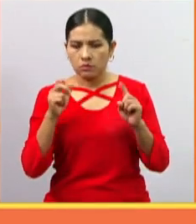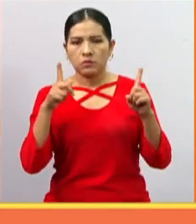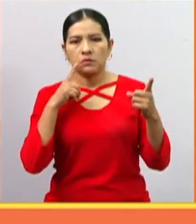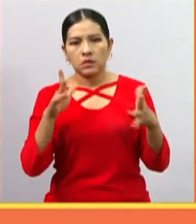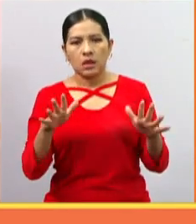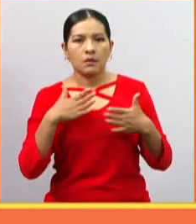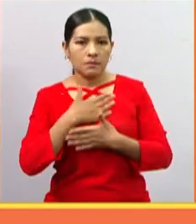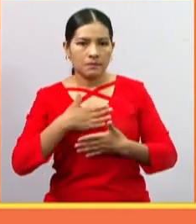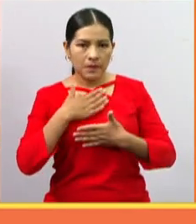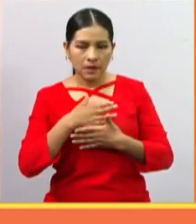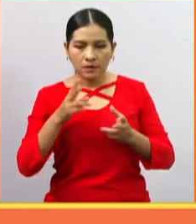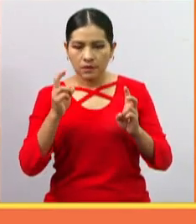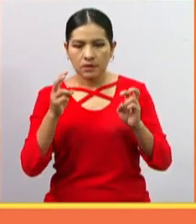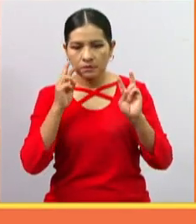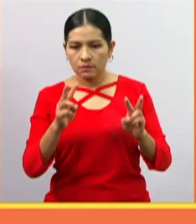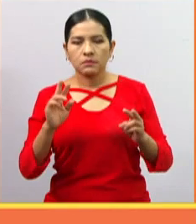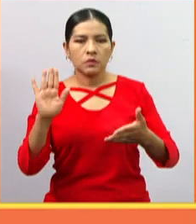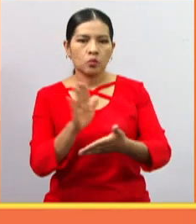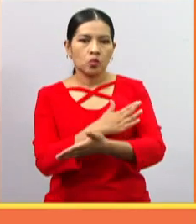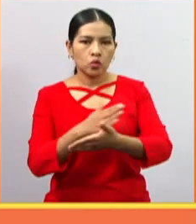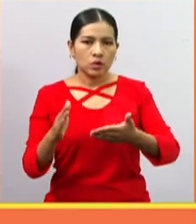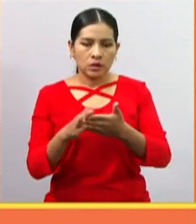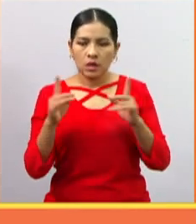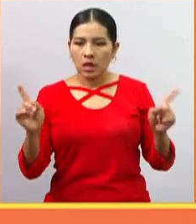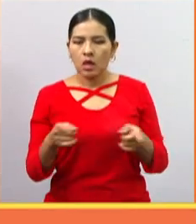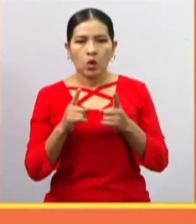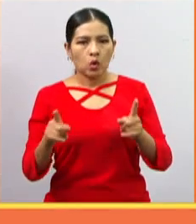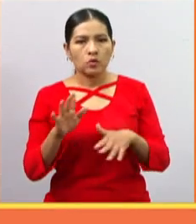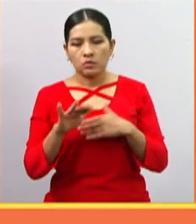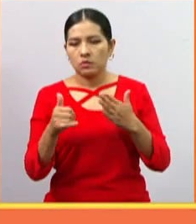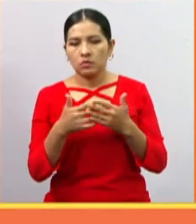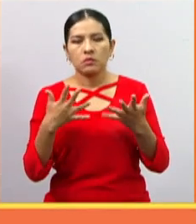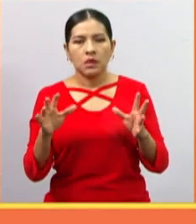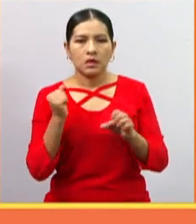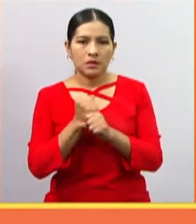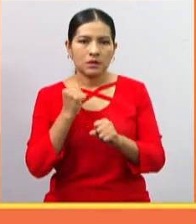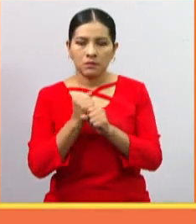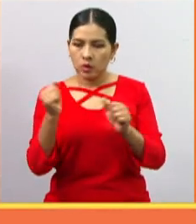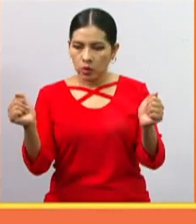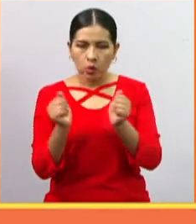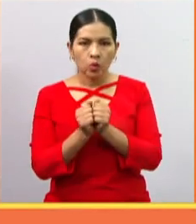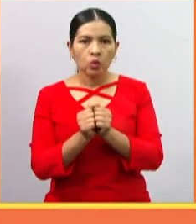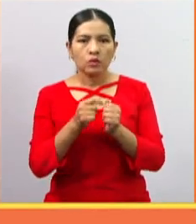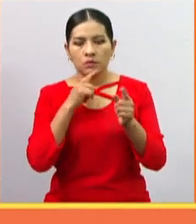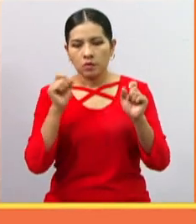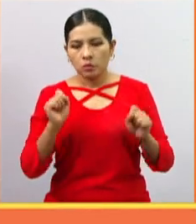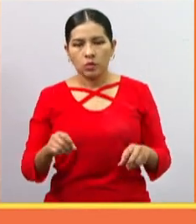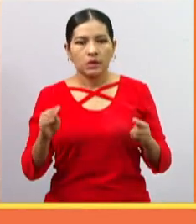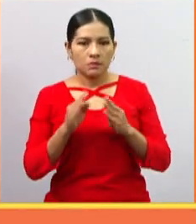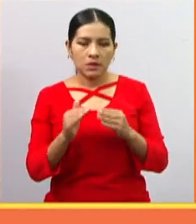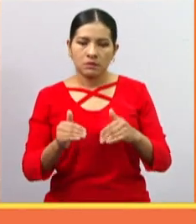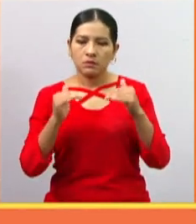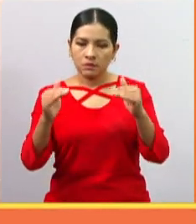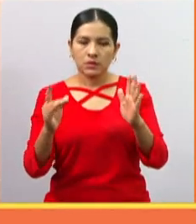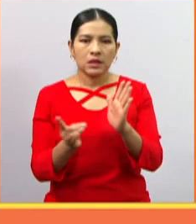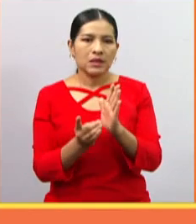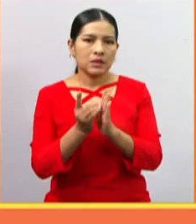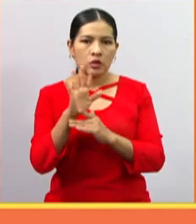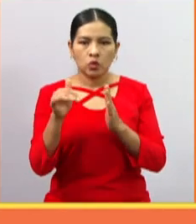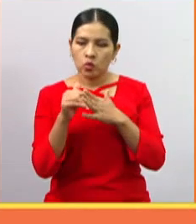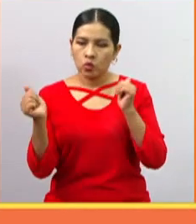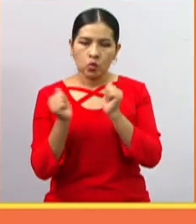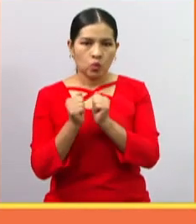volver a la orquesta y poder trabajar con ellos, poder seguir desarrollándonos